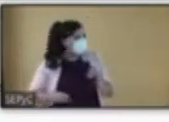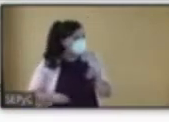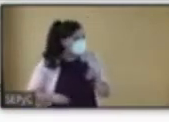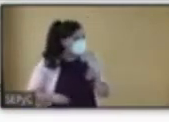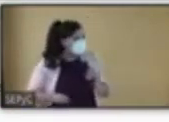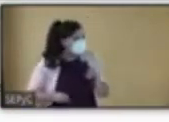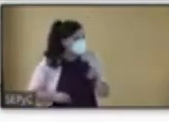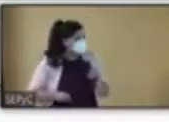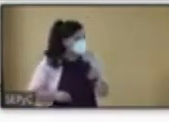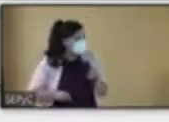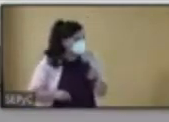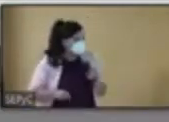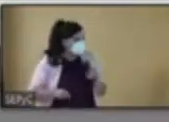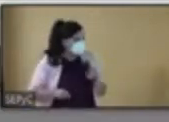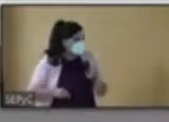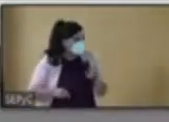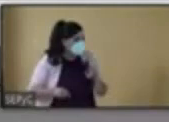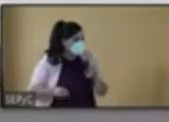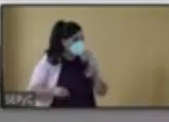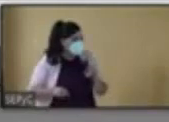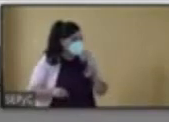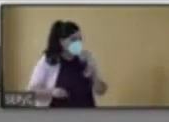procedo a guardarla.